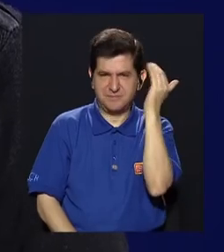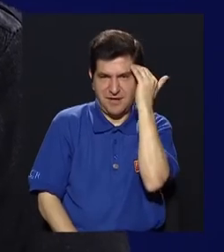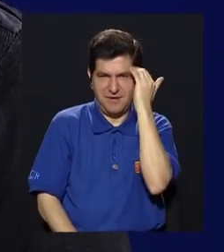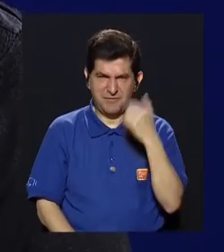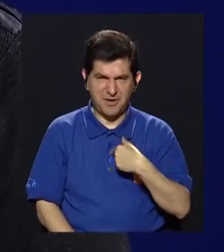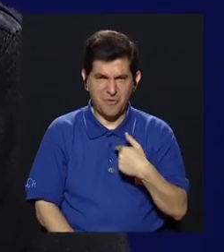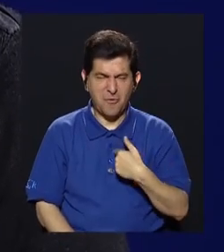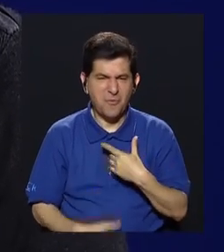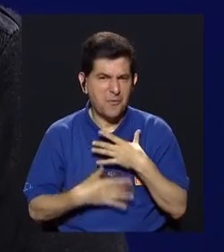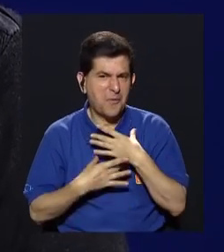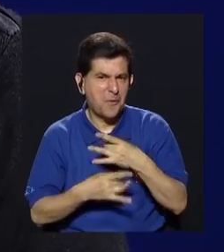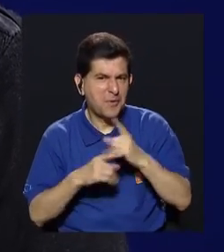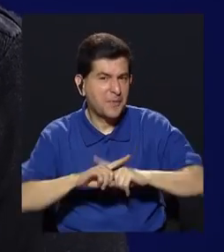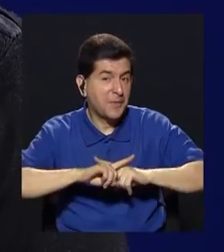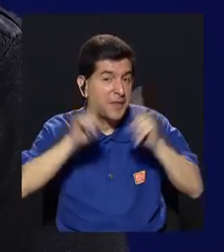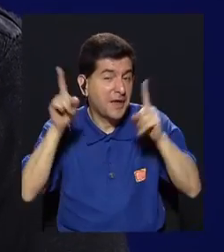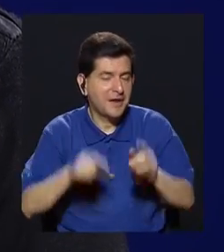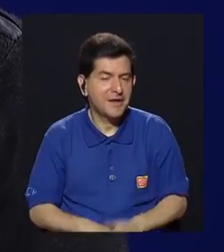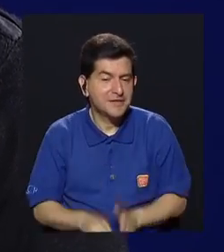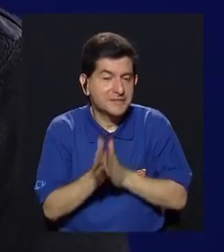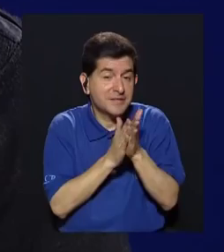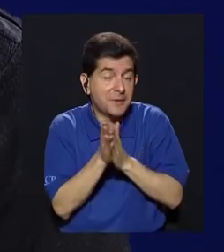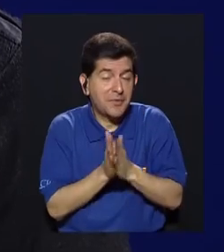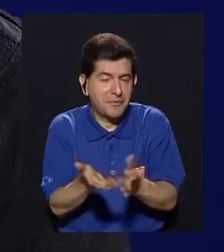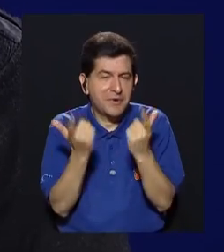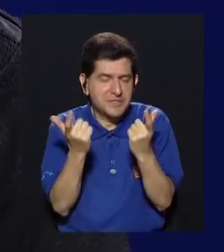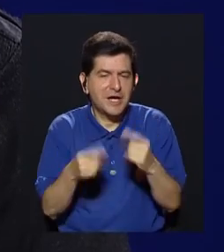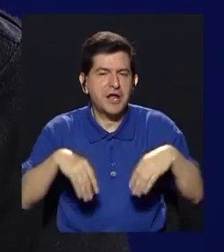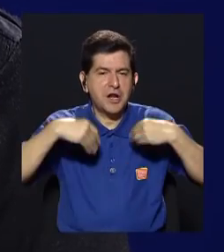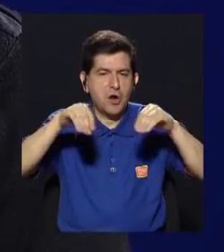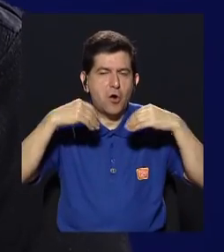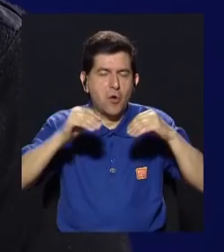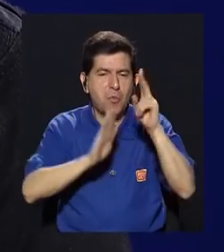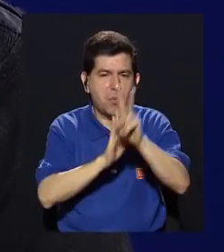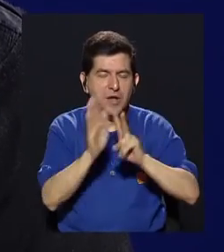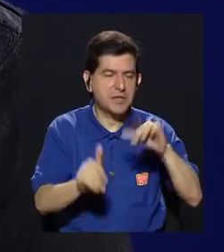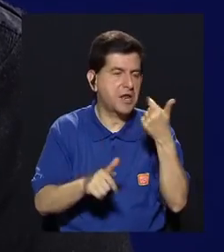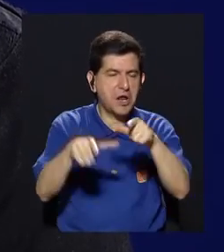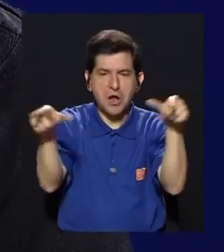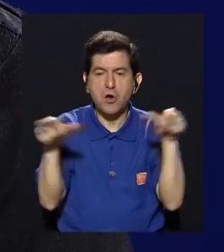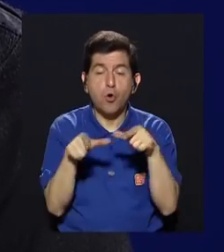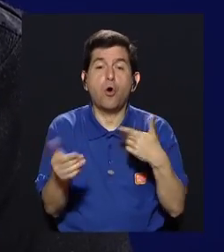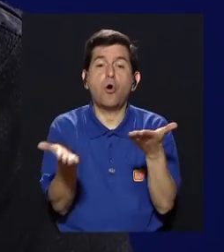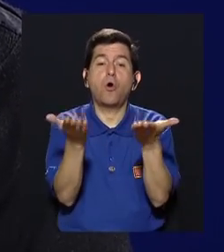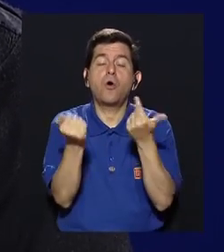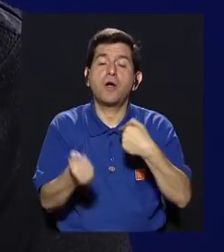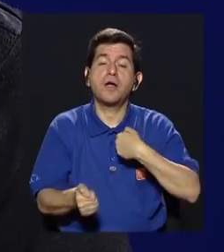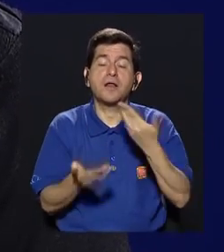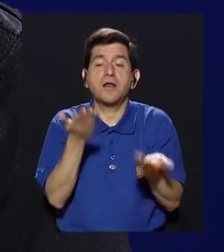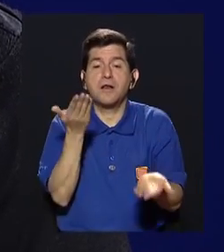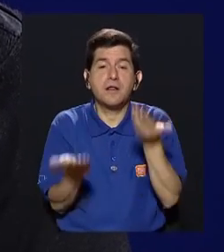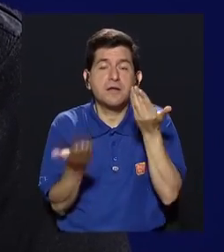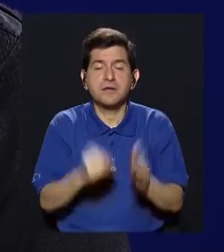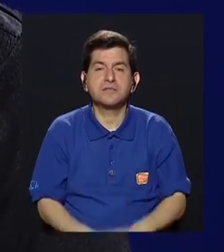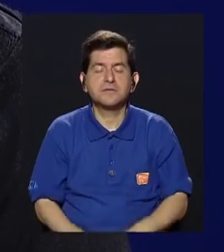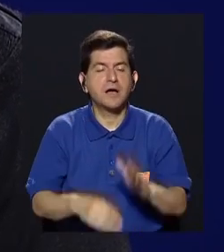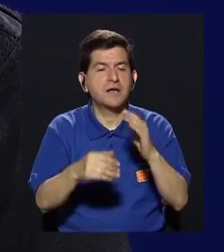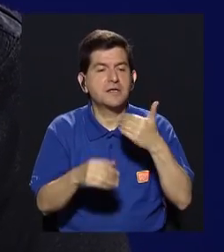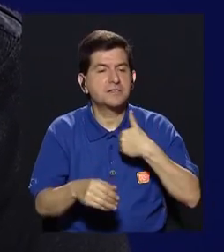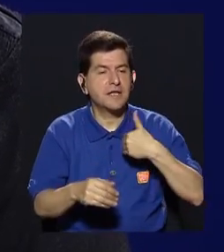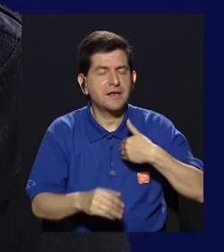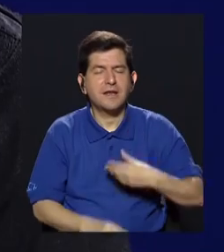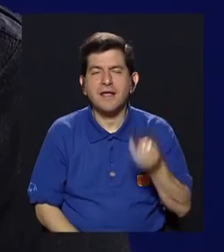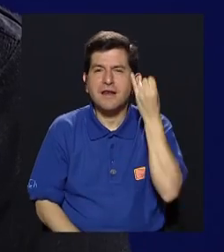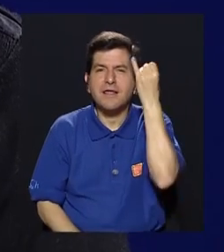viene ahí con intereses distintos de sacar plata o ir a vender un vídeo a otro lado o si en verdad uno lo que quiere es este un poquito contar con